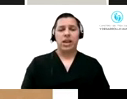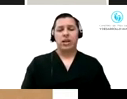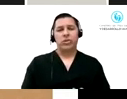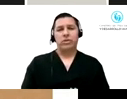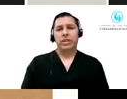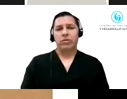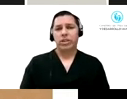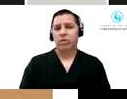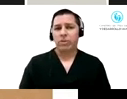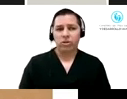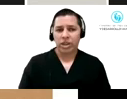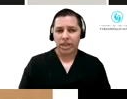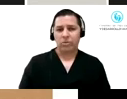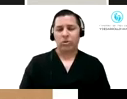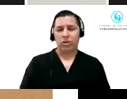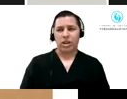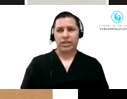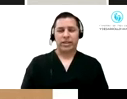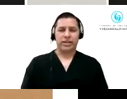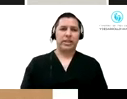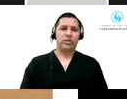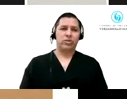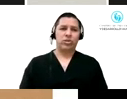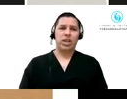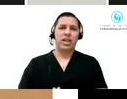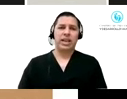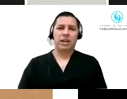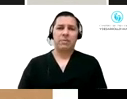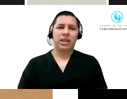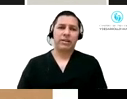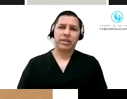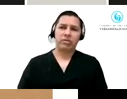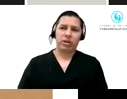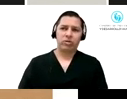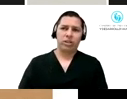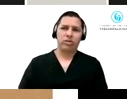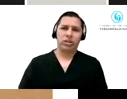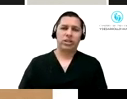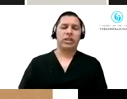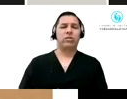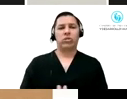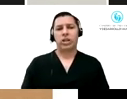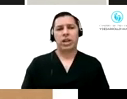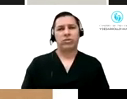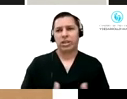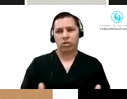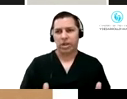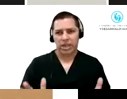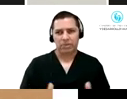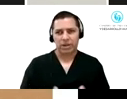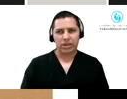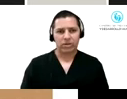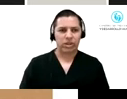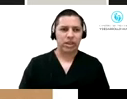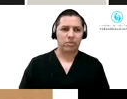pública. Muchas veces no es que el hombre no quiera involucrarse, es que social y legalmente a veces no hay condiciones, y en otros casos es que el